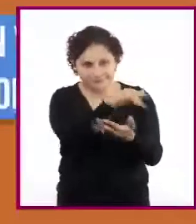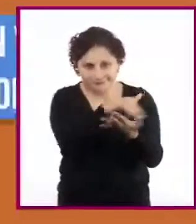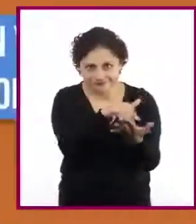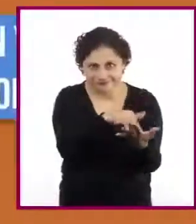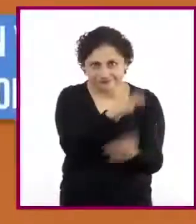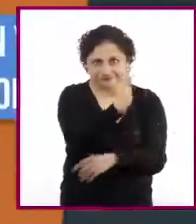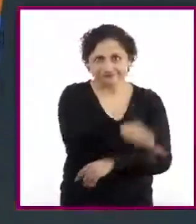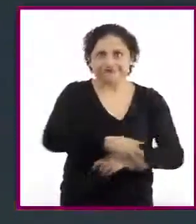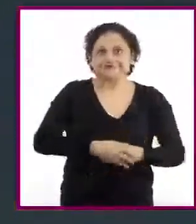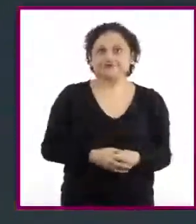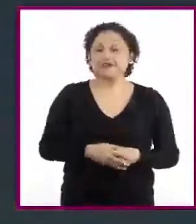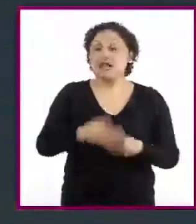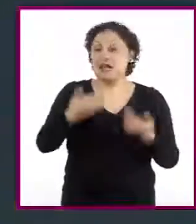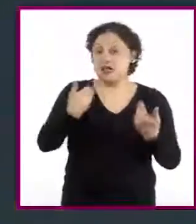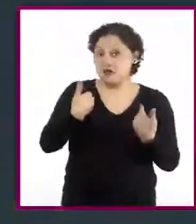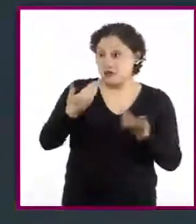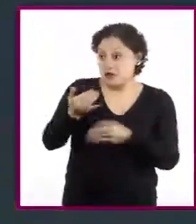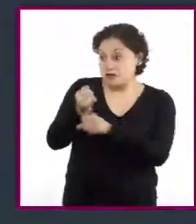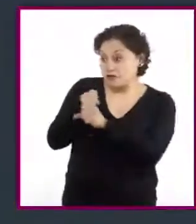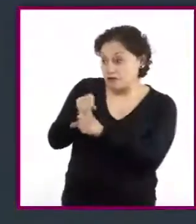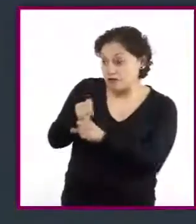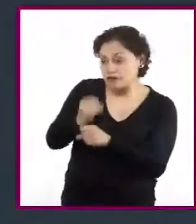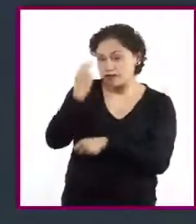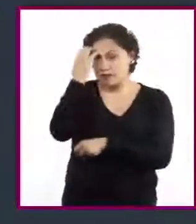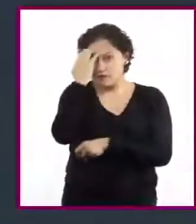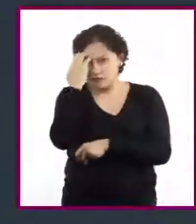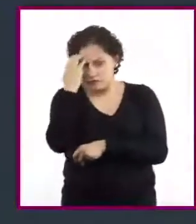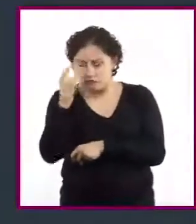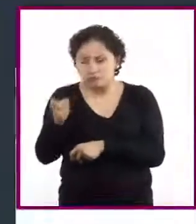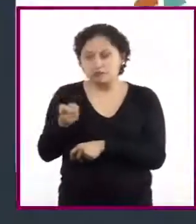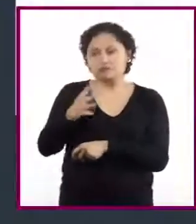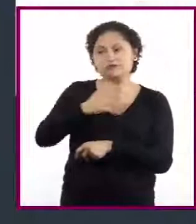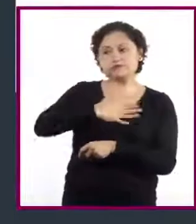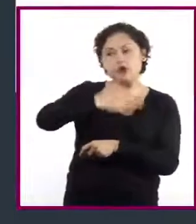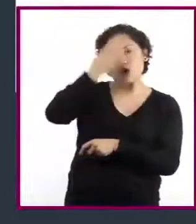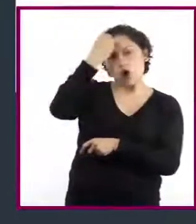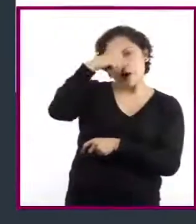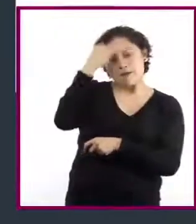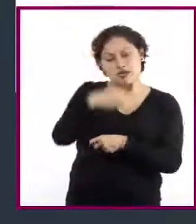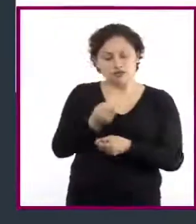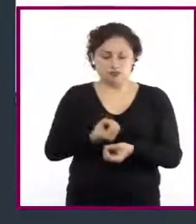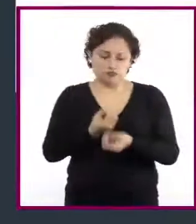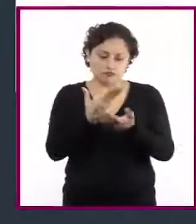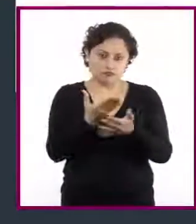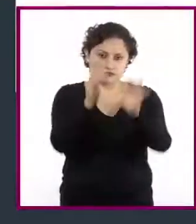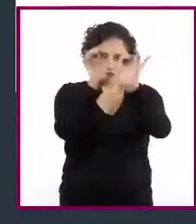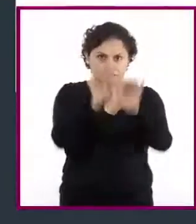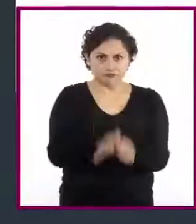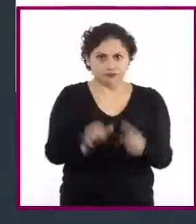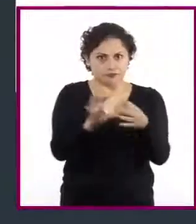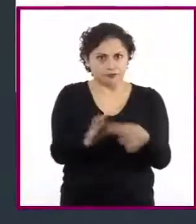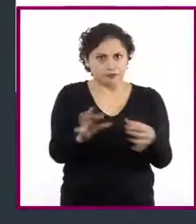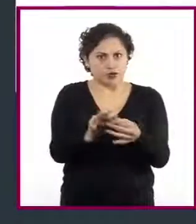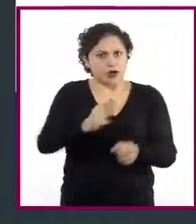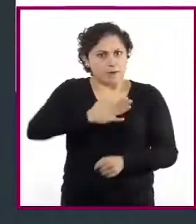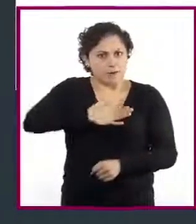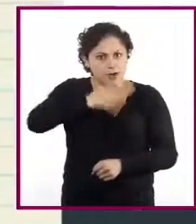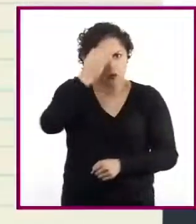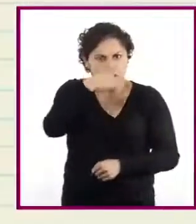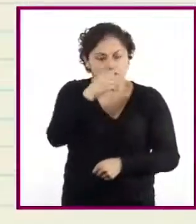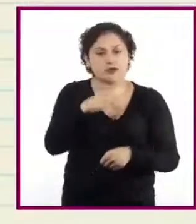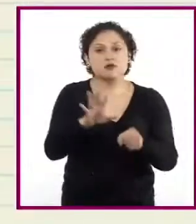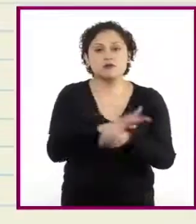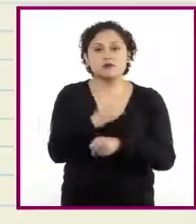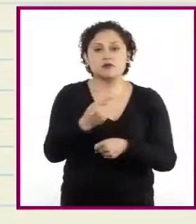conseguirlo, el autor investiga, reflexiona, toma una postura ante el tema y argumenta sus ideas para defender su punto de vista. Sin importar qué tipo